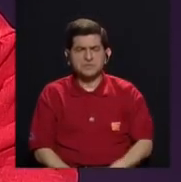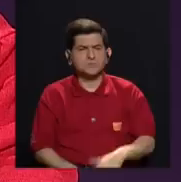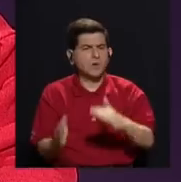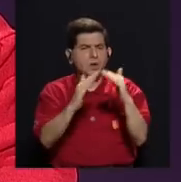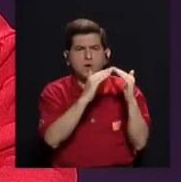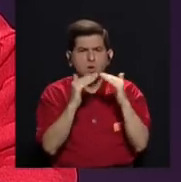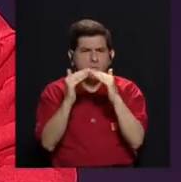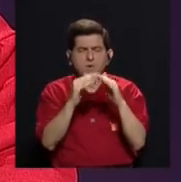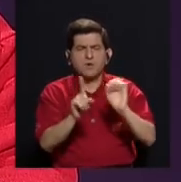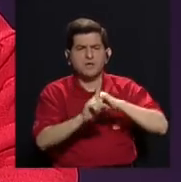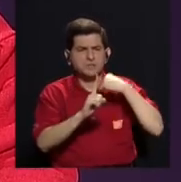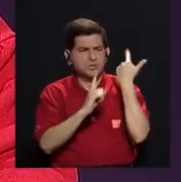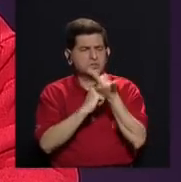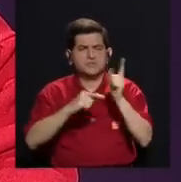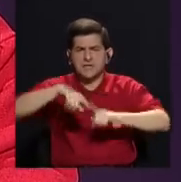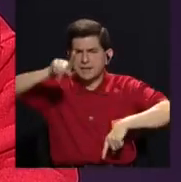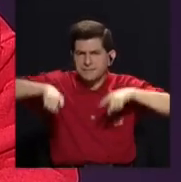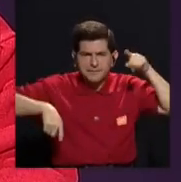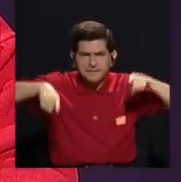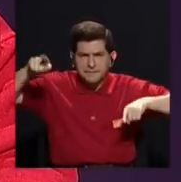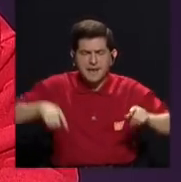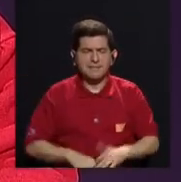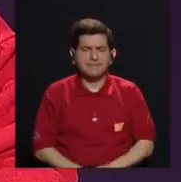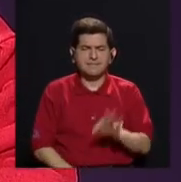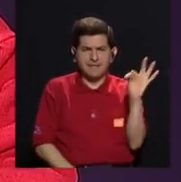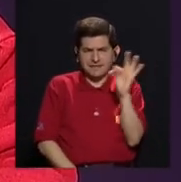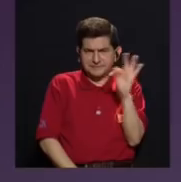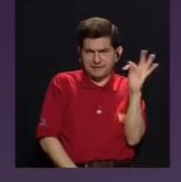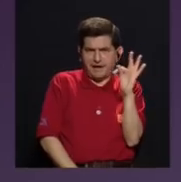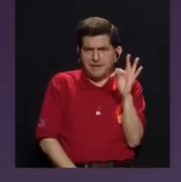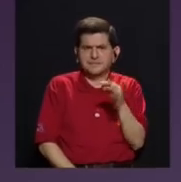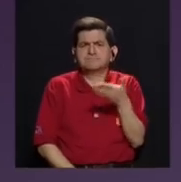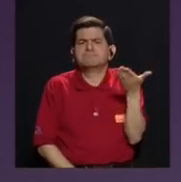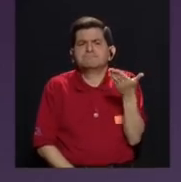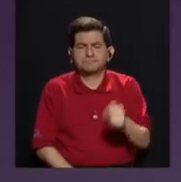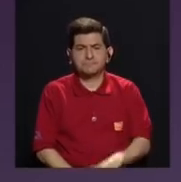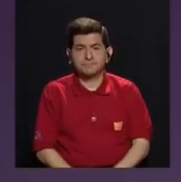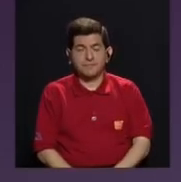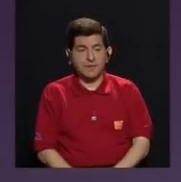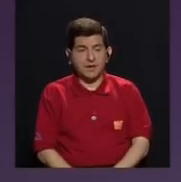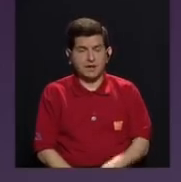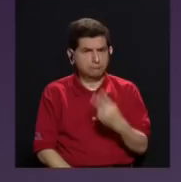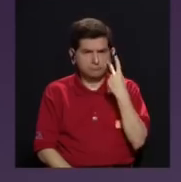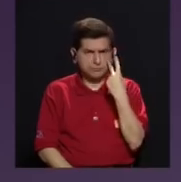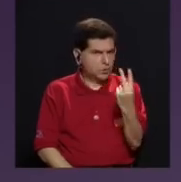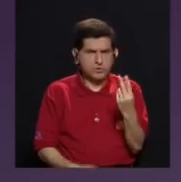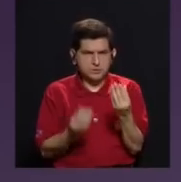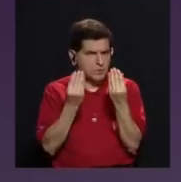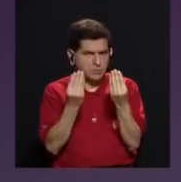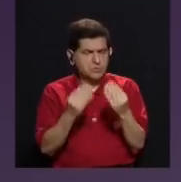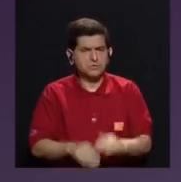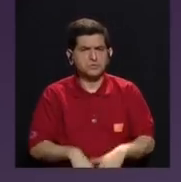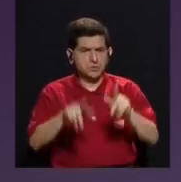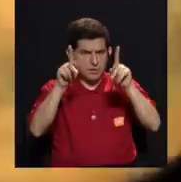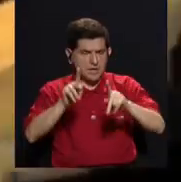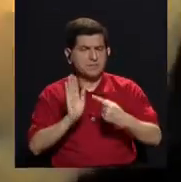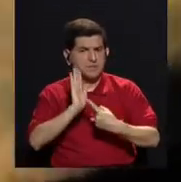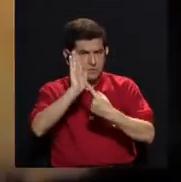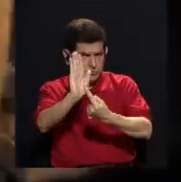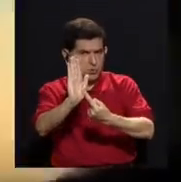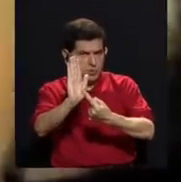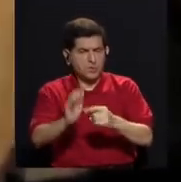poblaciones socialmente diversas de la transexualidad pues no sabe mucho esta persona que presente